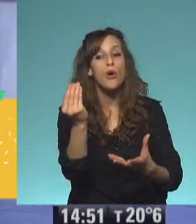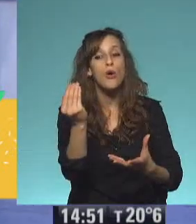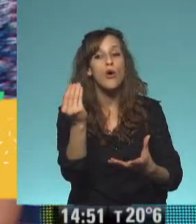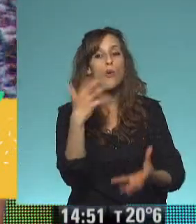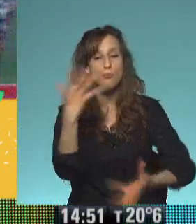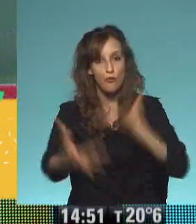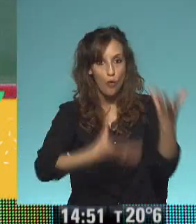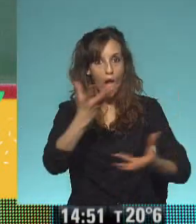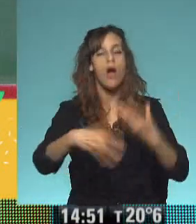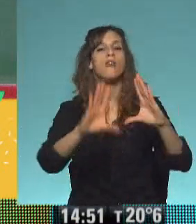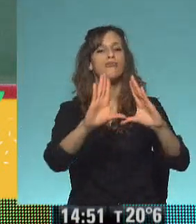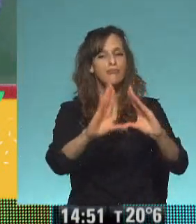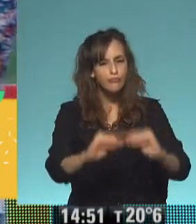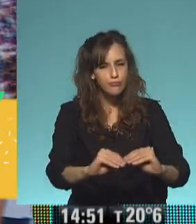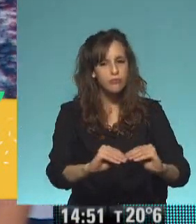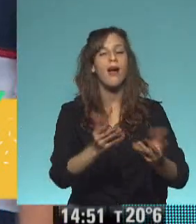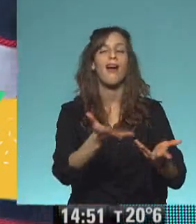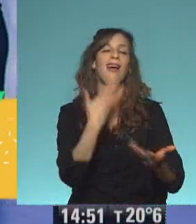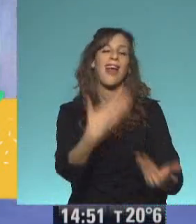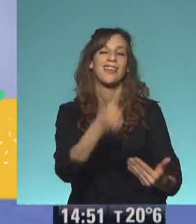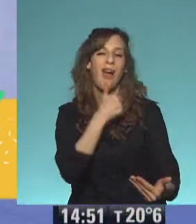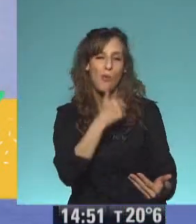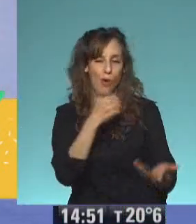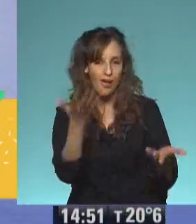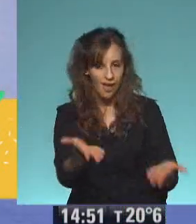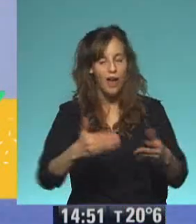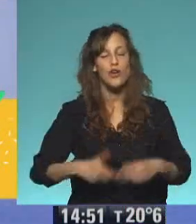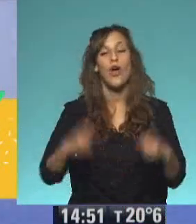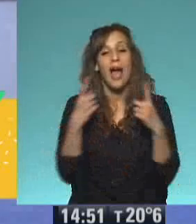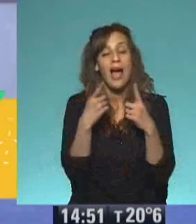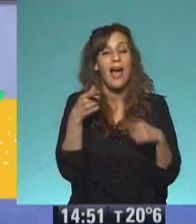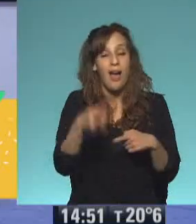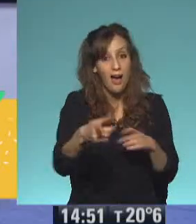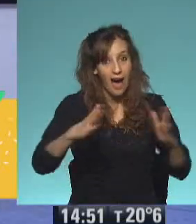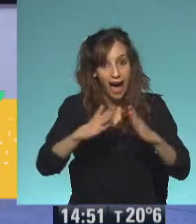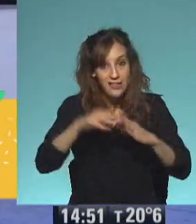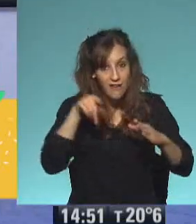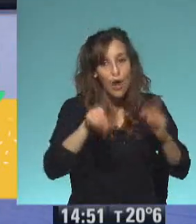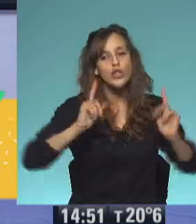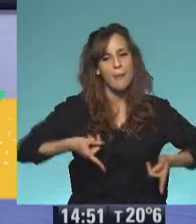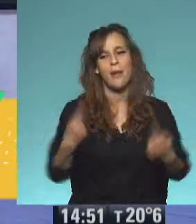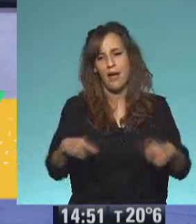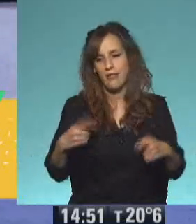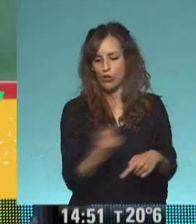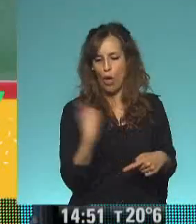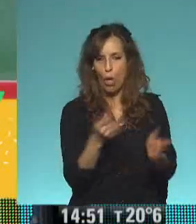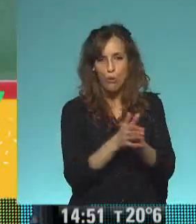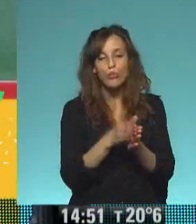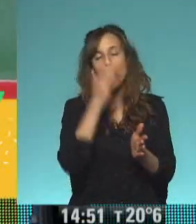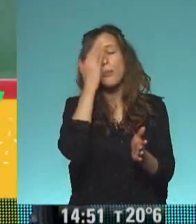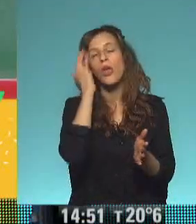Muy bien. El agua. Entonces, en casa la cantamos, porque ayúdenos, porque estamos nosotros acá. Porque se va haciendo tan